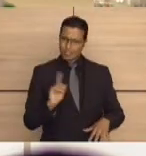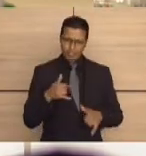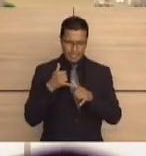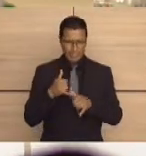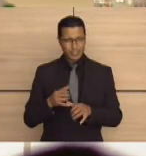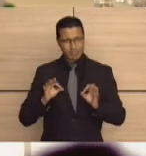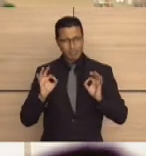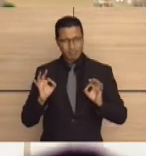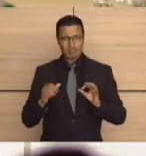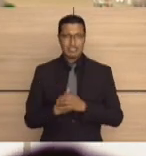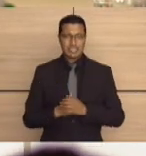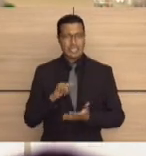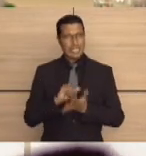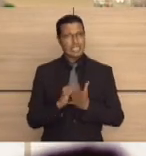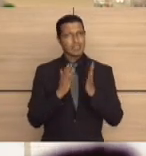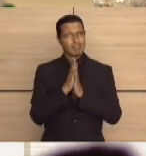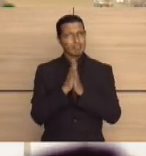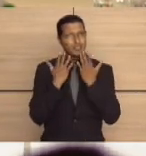Quisiera...